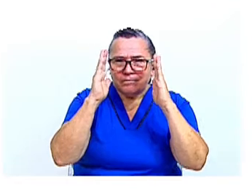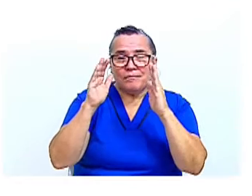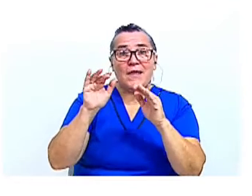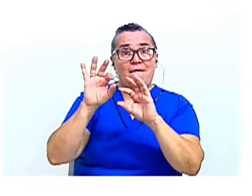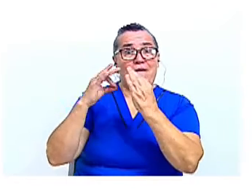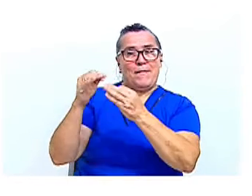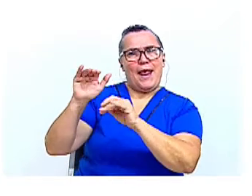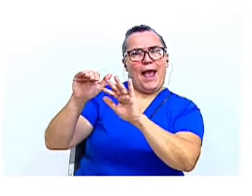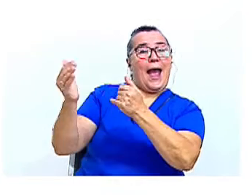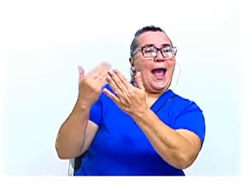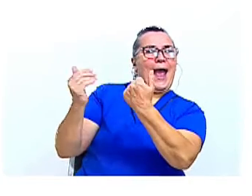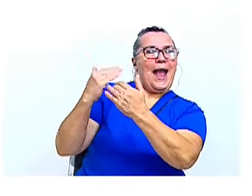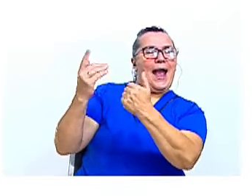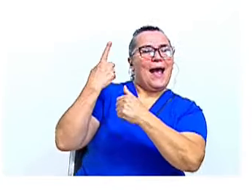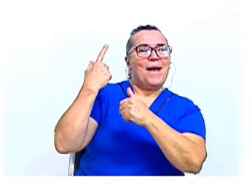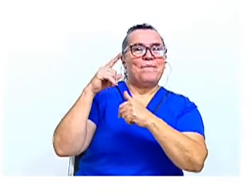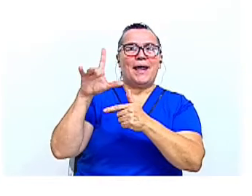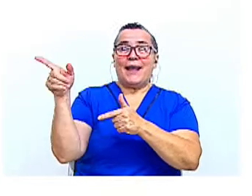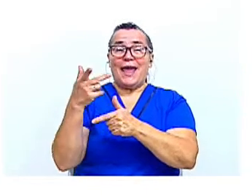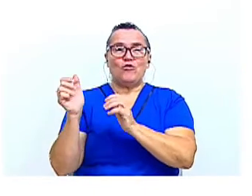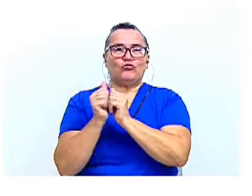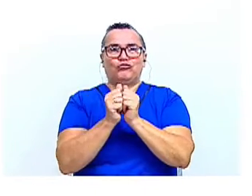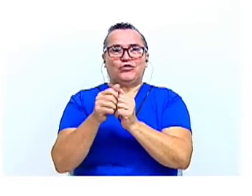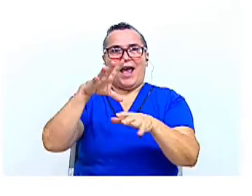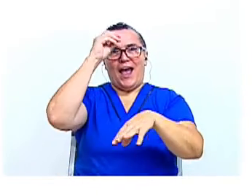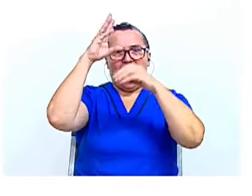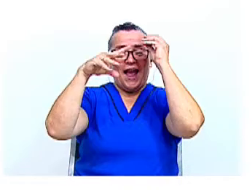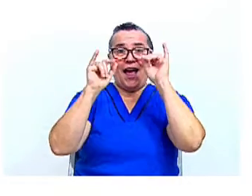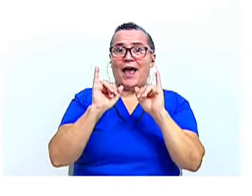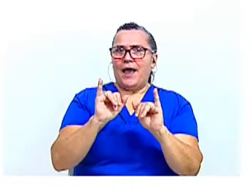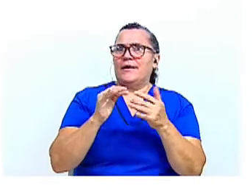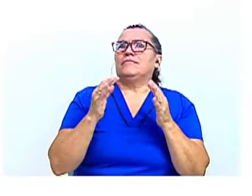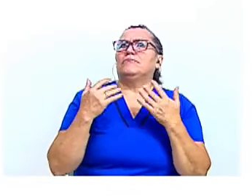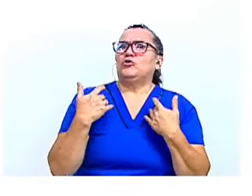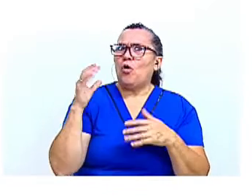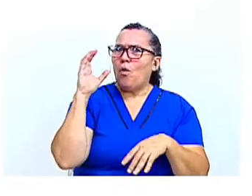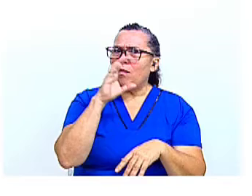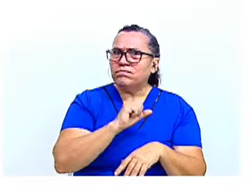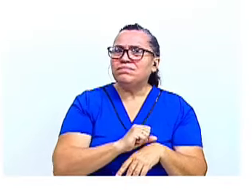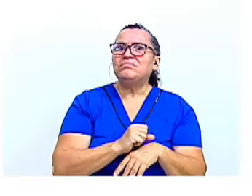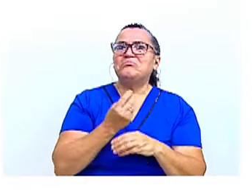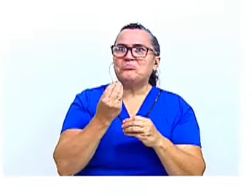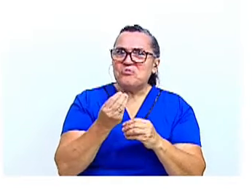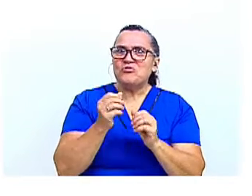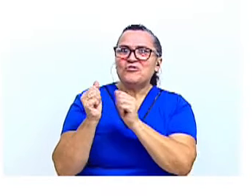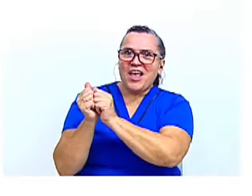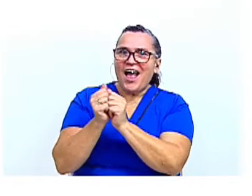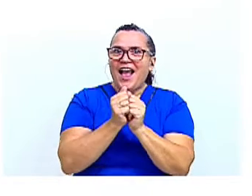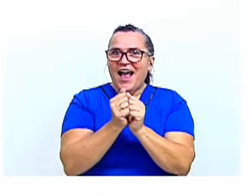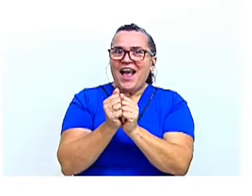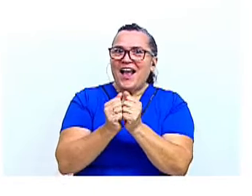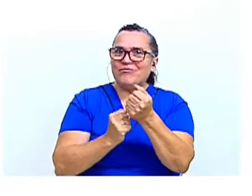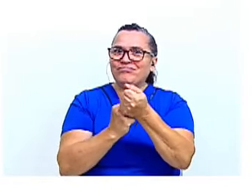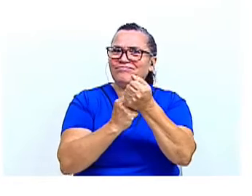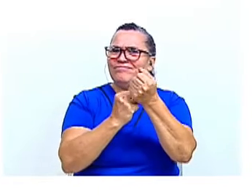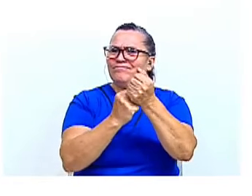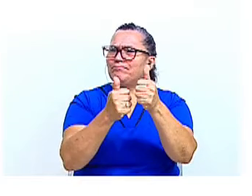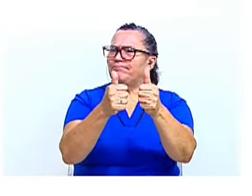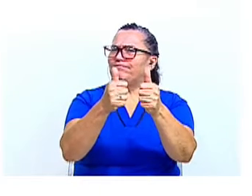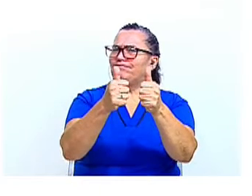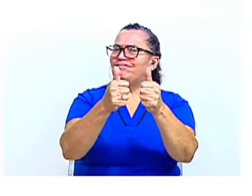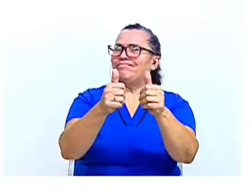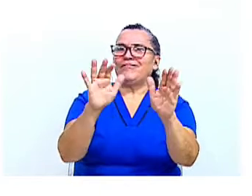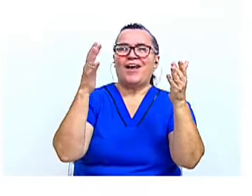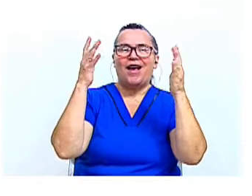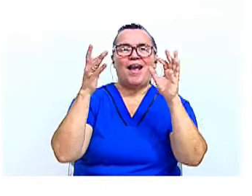sus familiares para que también aprendan con ustedes, que de hecho me he dado cuenta que muchos están acompañándolos y eso está muy bien,